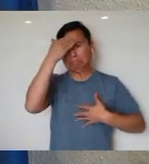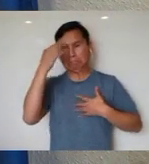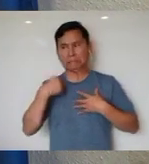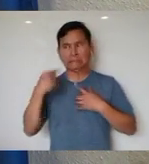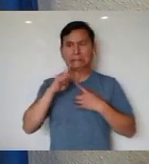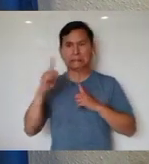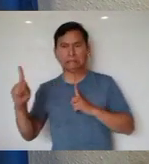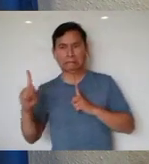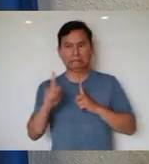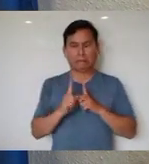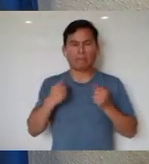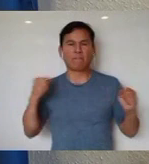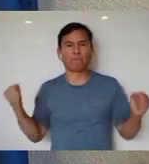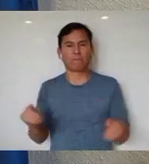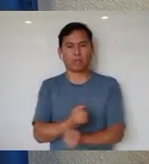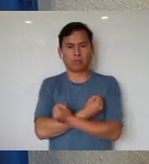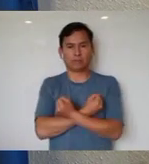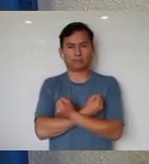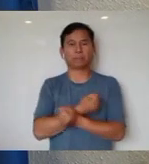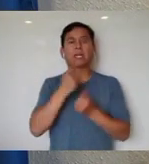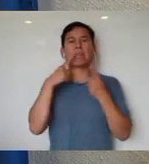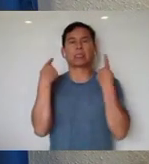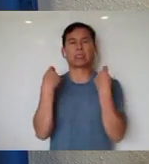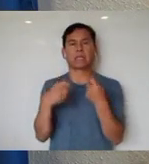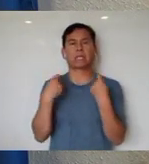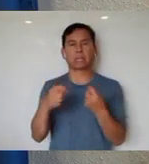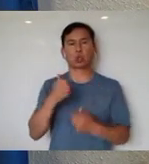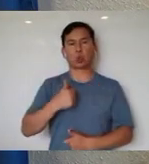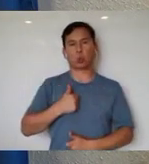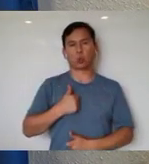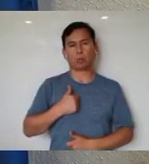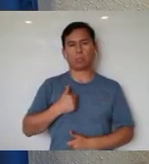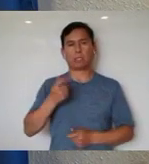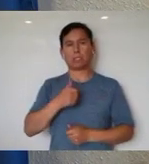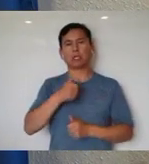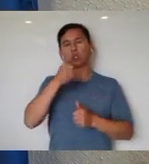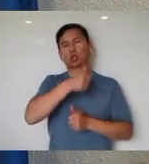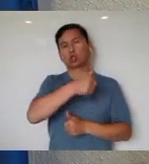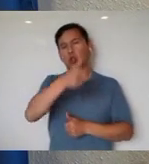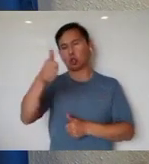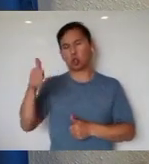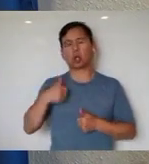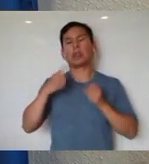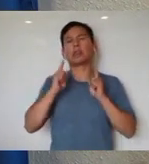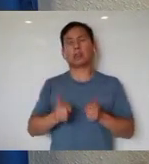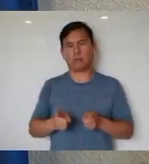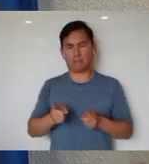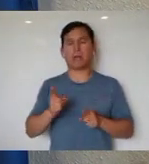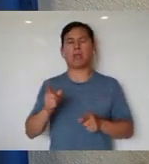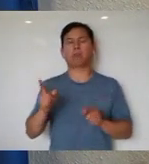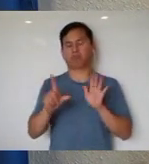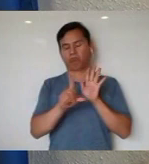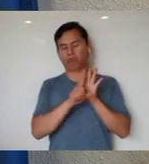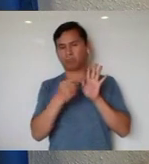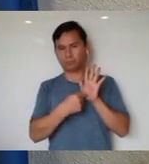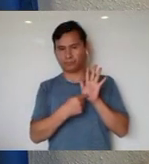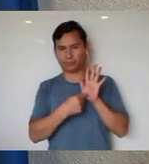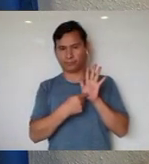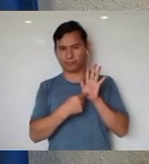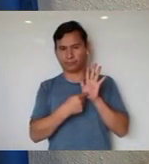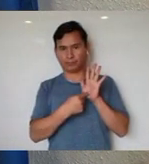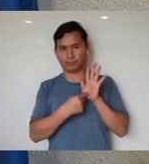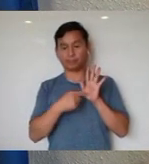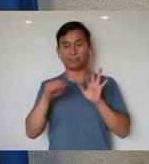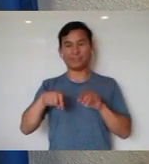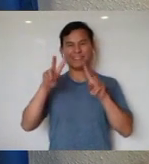a frío y a otras condiciones, tratando de hacer cumplir algo que todos deberíamos acatar porque es ley. Para iniciar